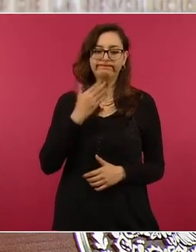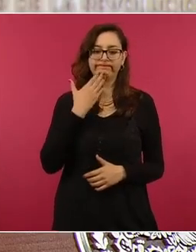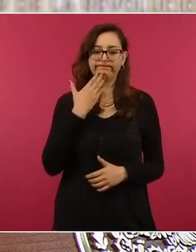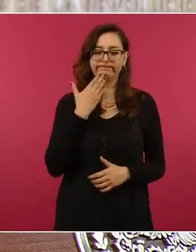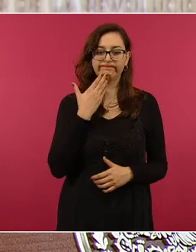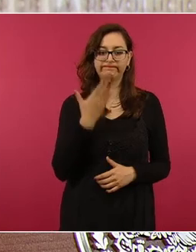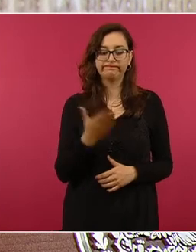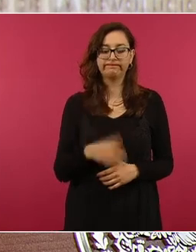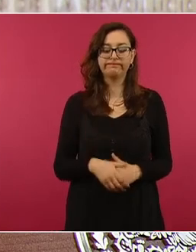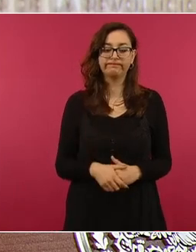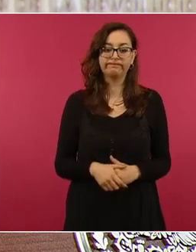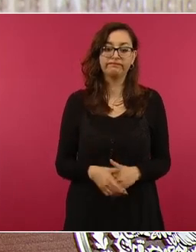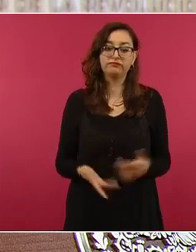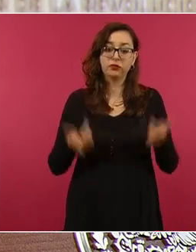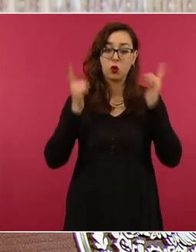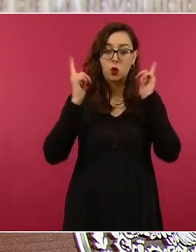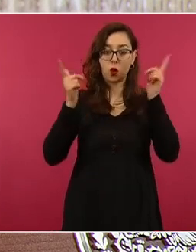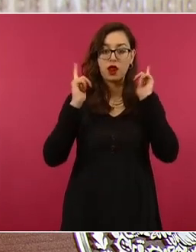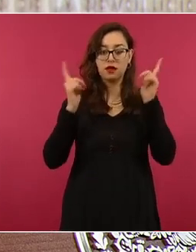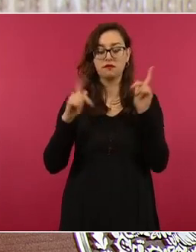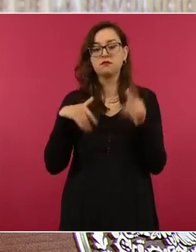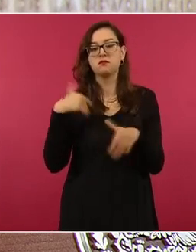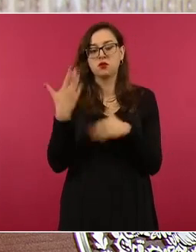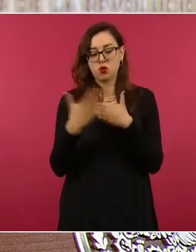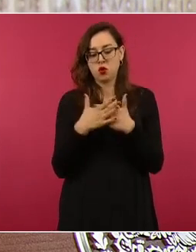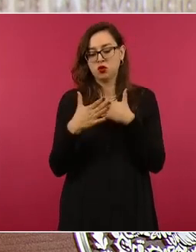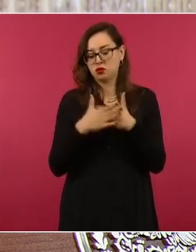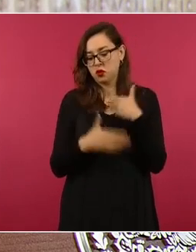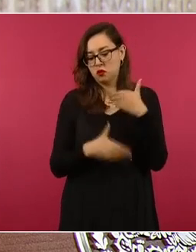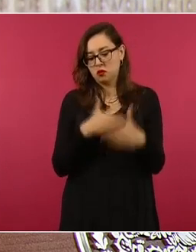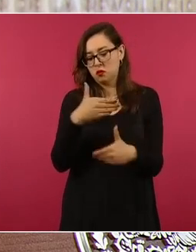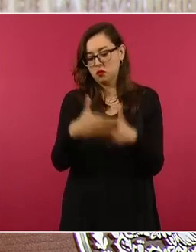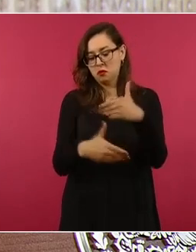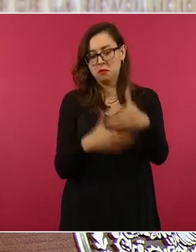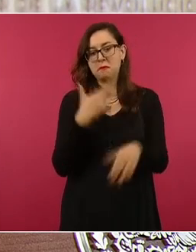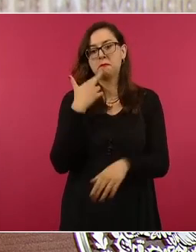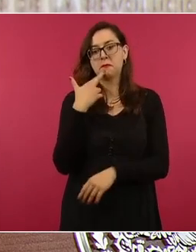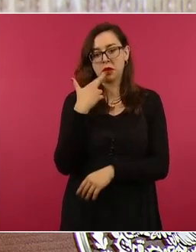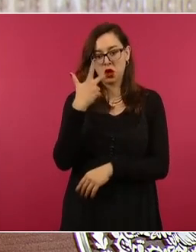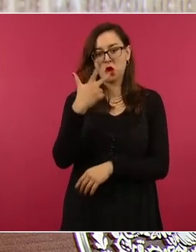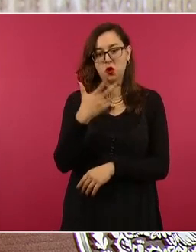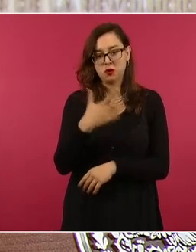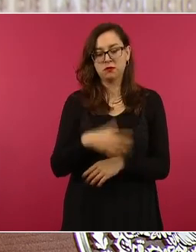Y ojalá y les vaya muy bien a todos los partidos,